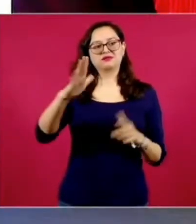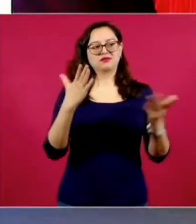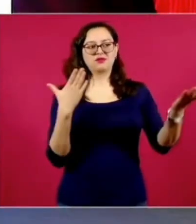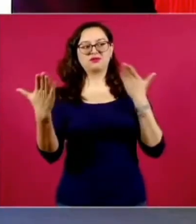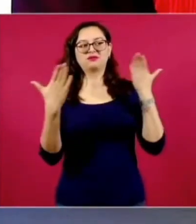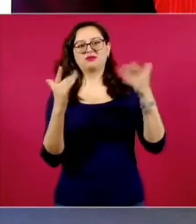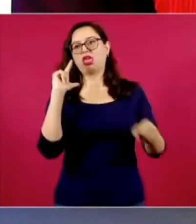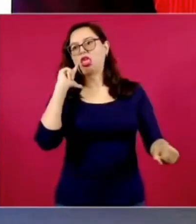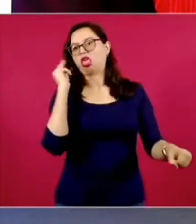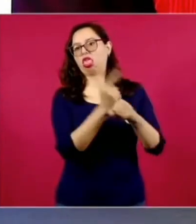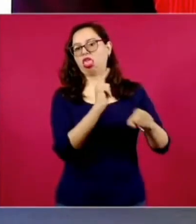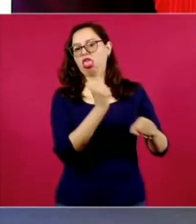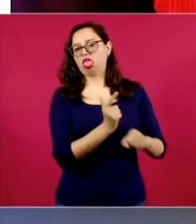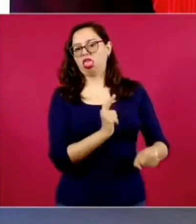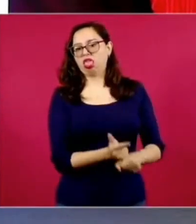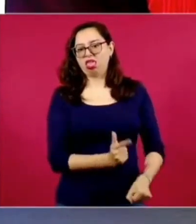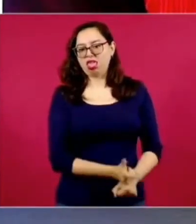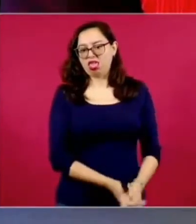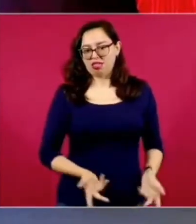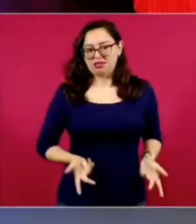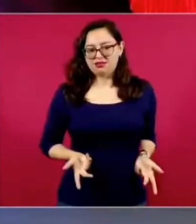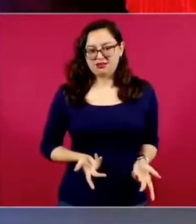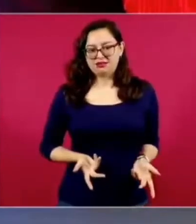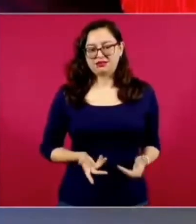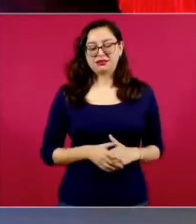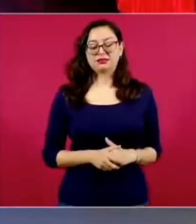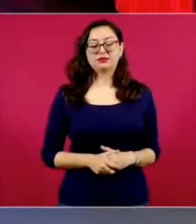sociales. Pero miren, se cae